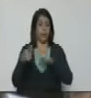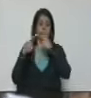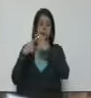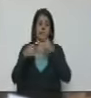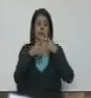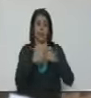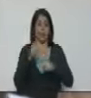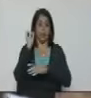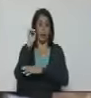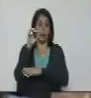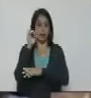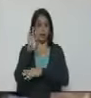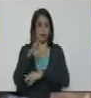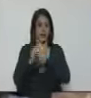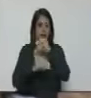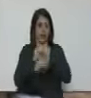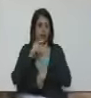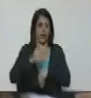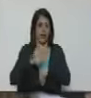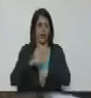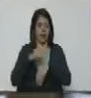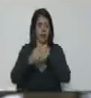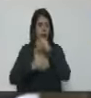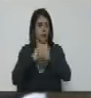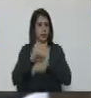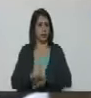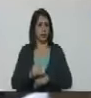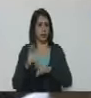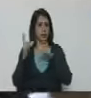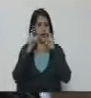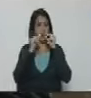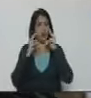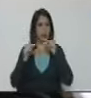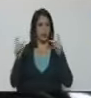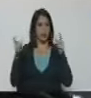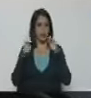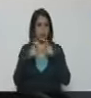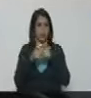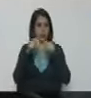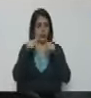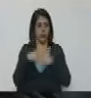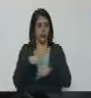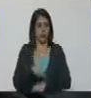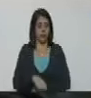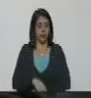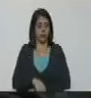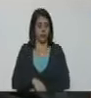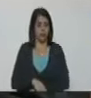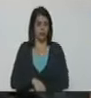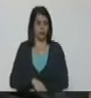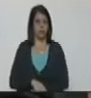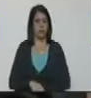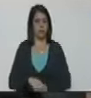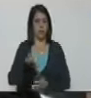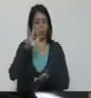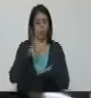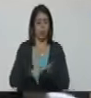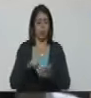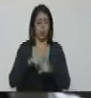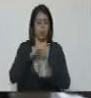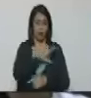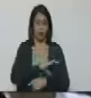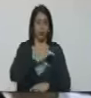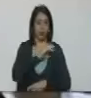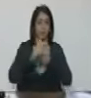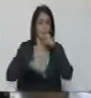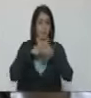distintos parlamentarios en el momento que hicimos la conversación, la reunión con ella y la aprobación unánime de la Comisión